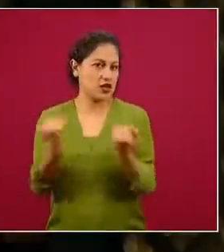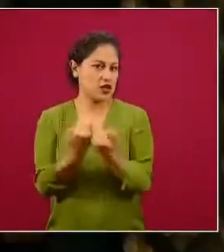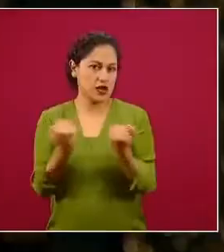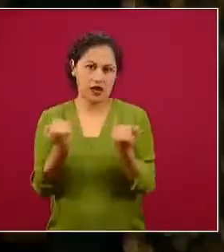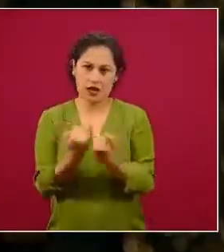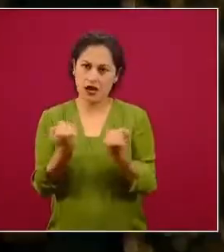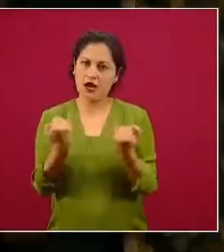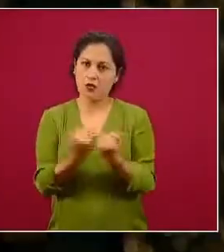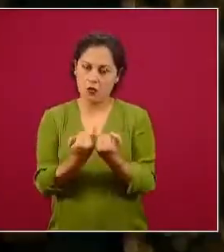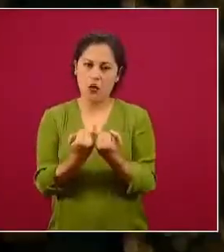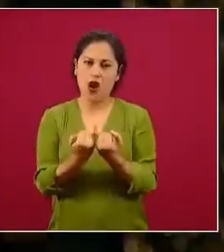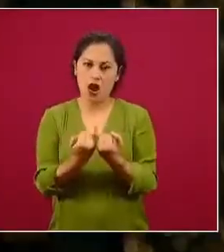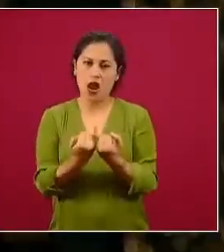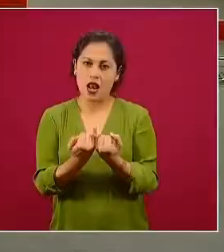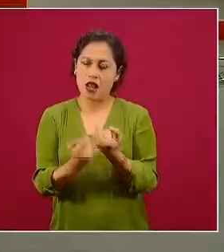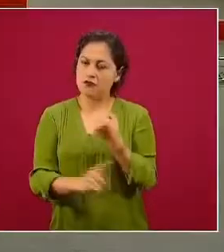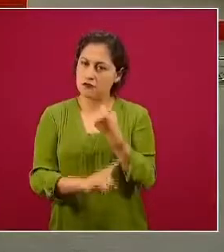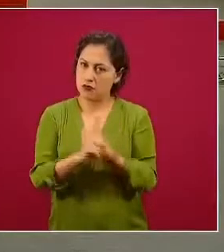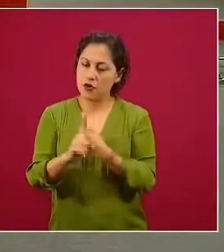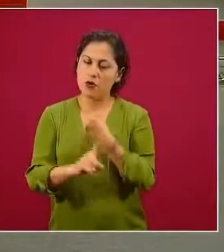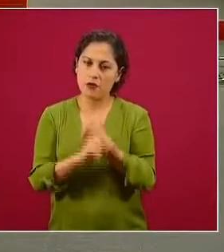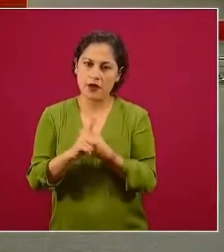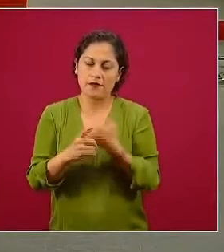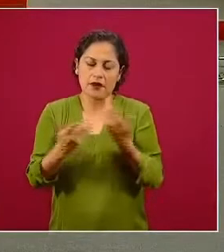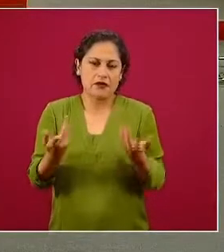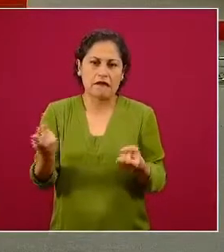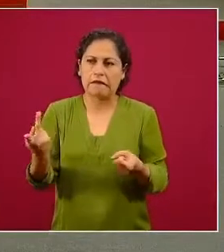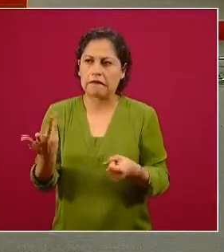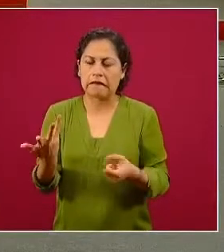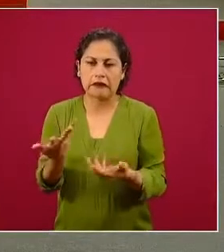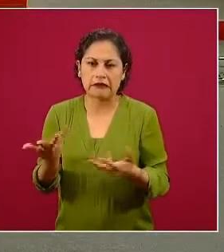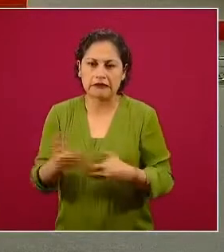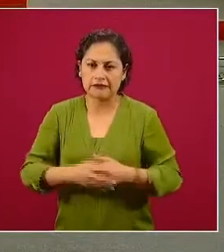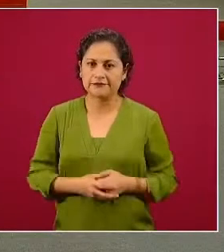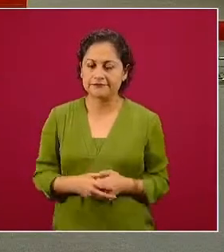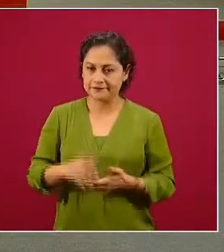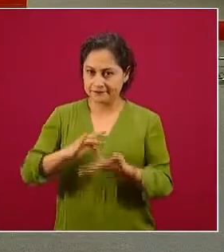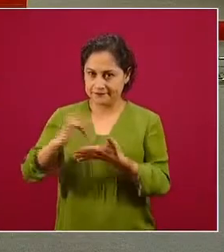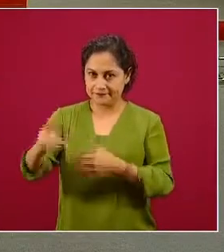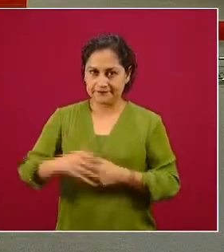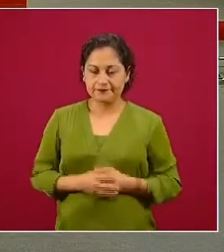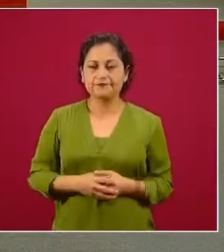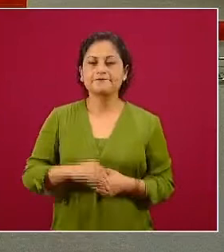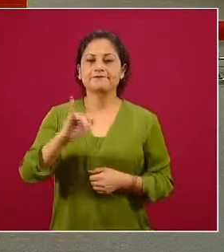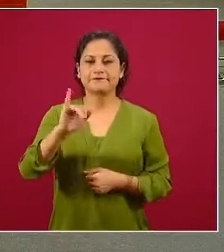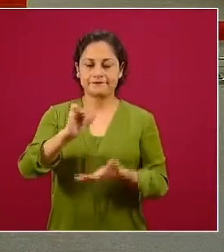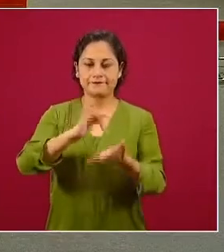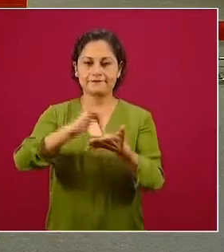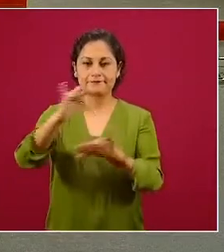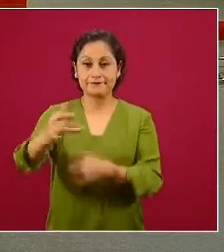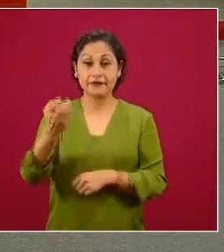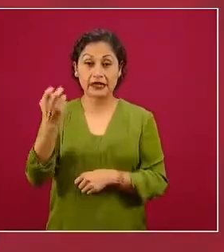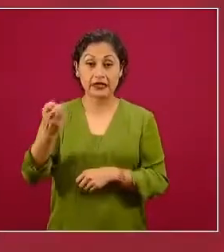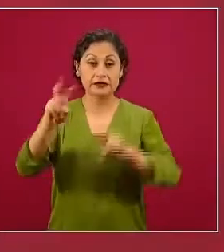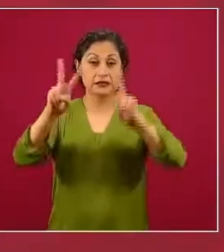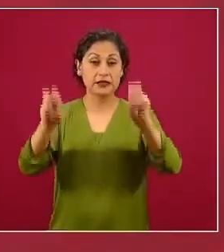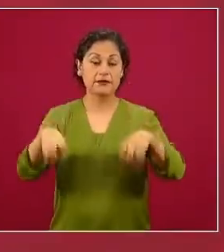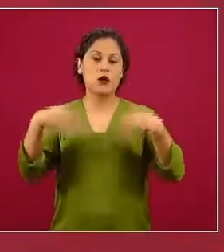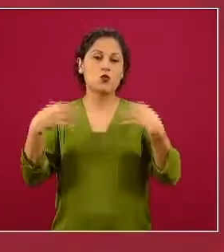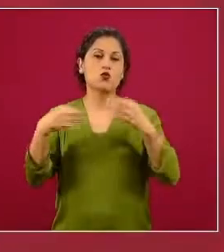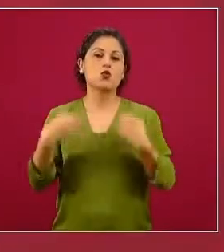esta pandemia del coronavirus que llega como efecto adicional? Gracias. Muchas gracias. Esto también es interesante y